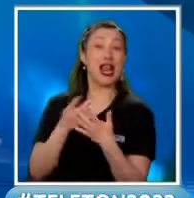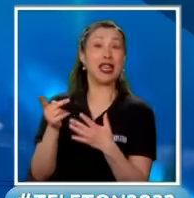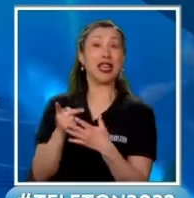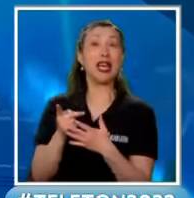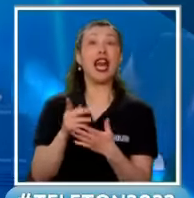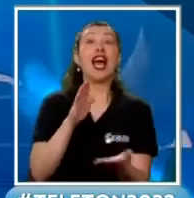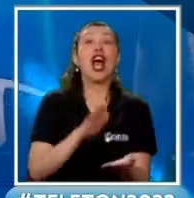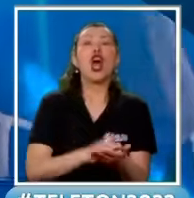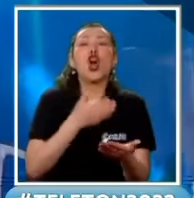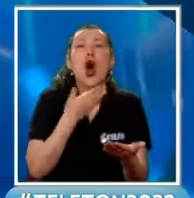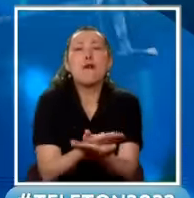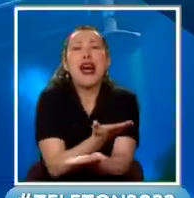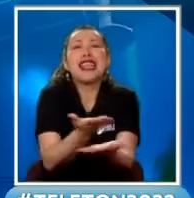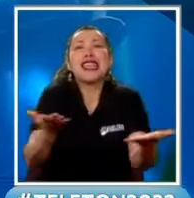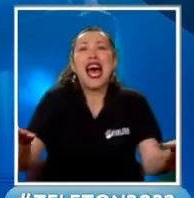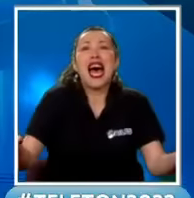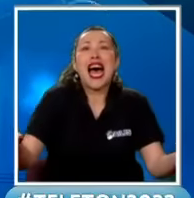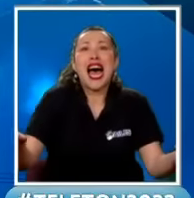¿Cómo está?